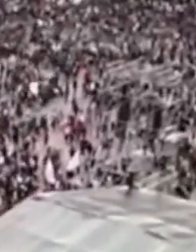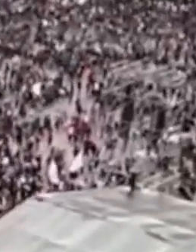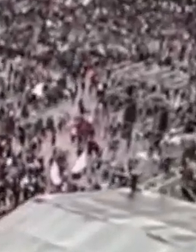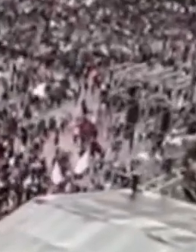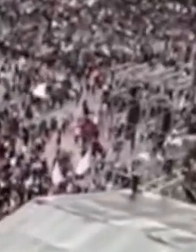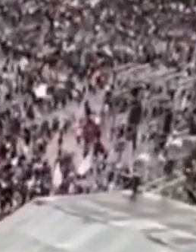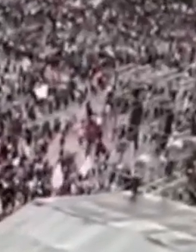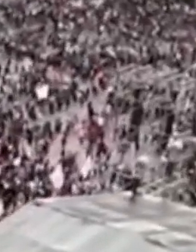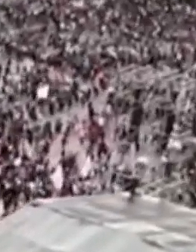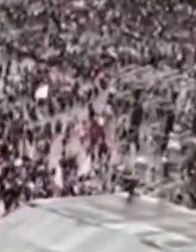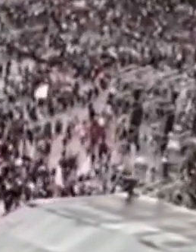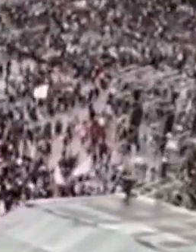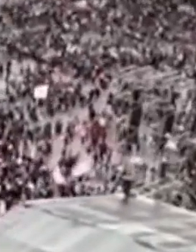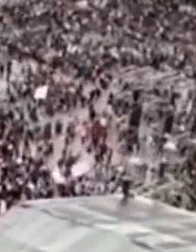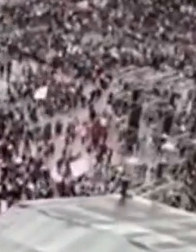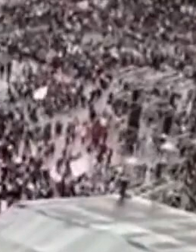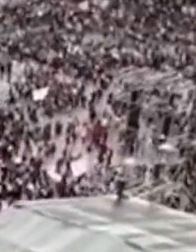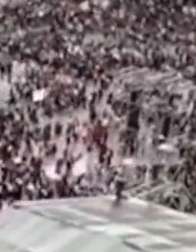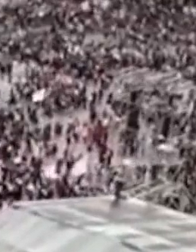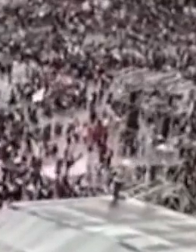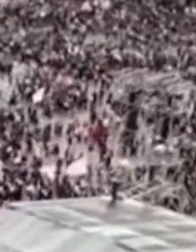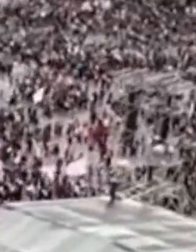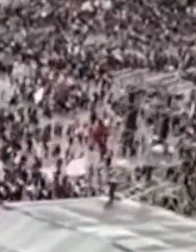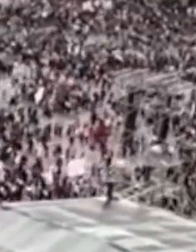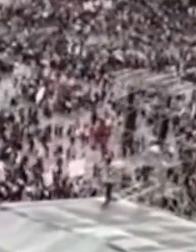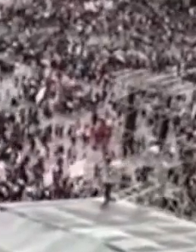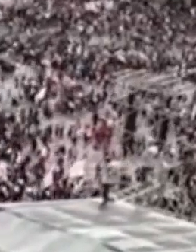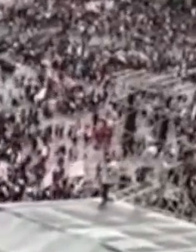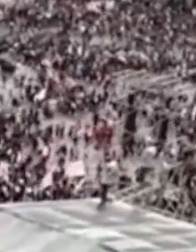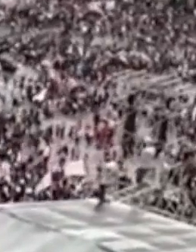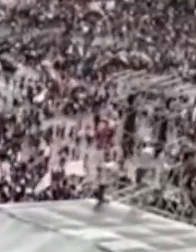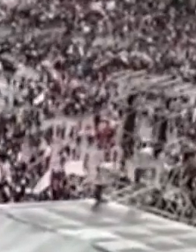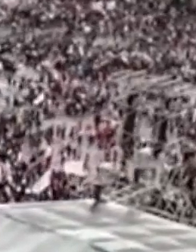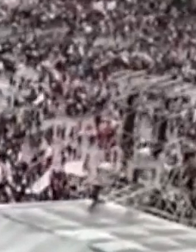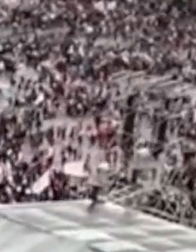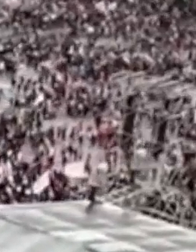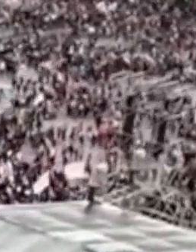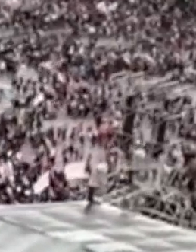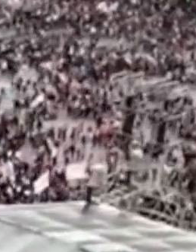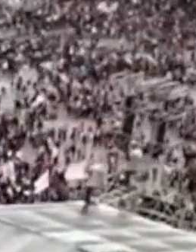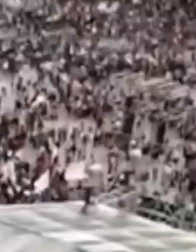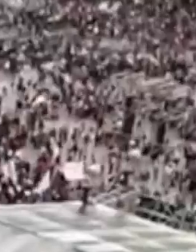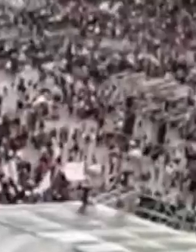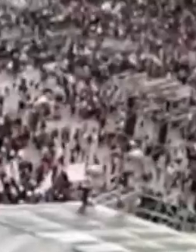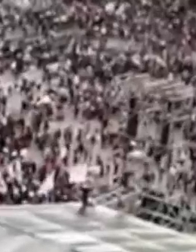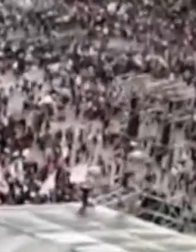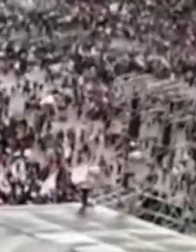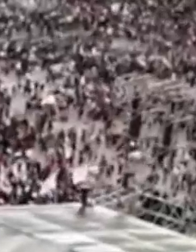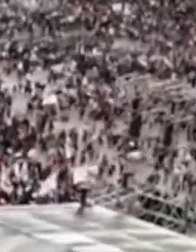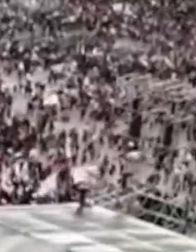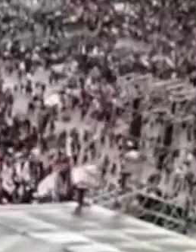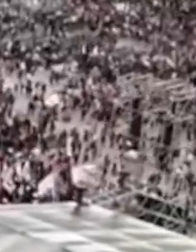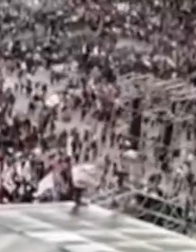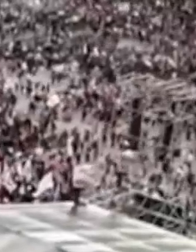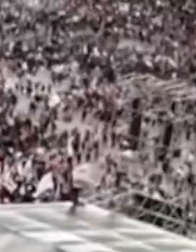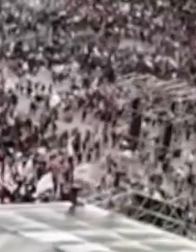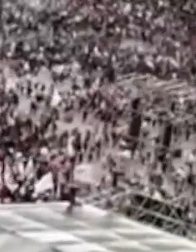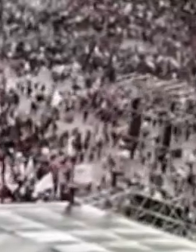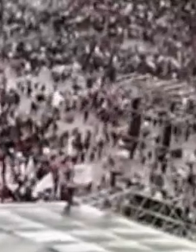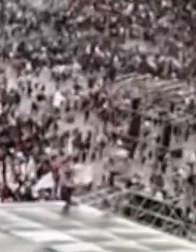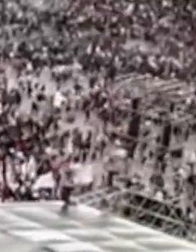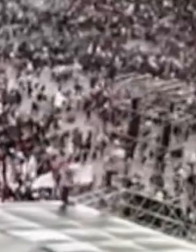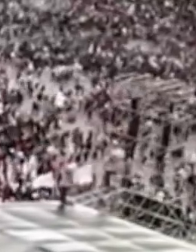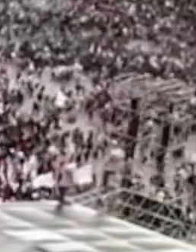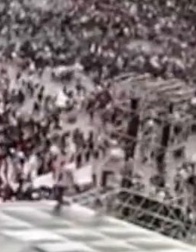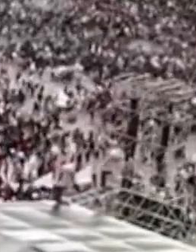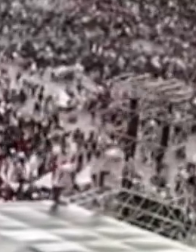los capítulos que ha pespunteado mi querido Paco, yo me atrevería a decir que un componente fundamental fue el tema de la lucha